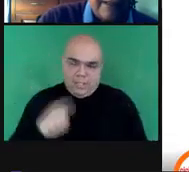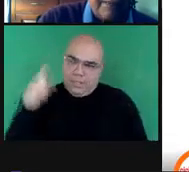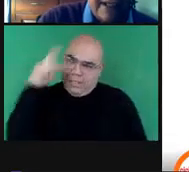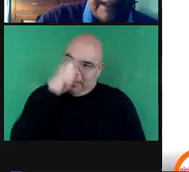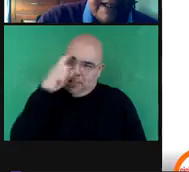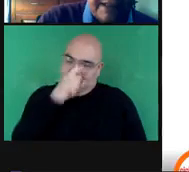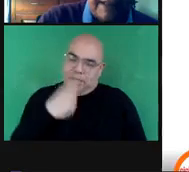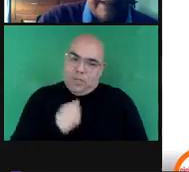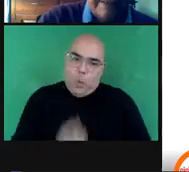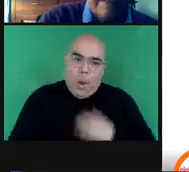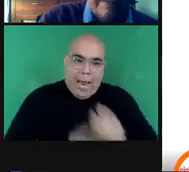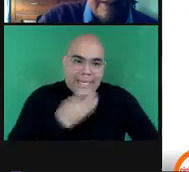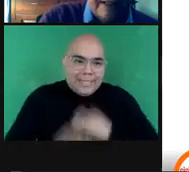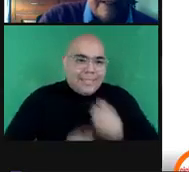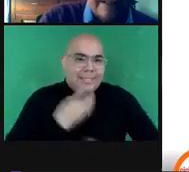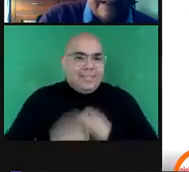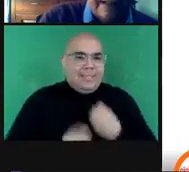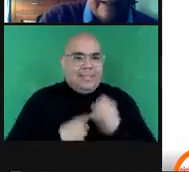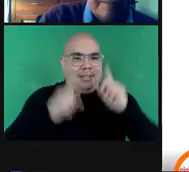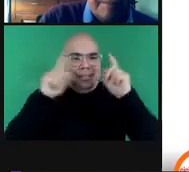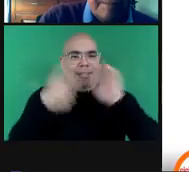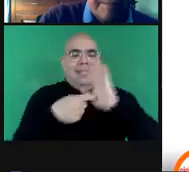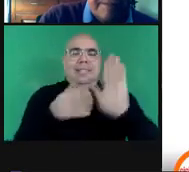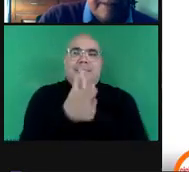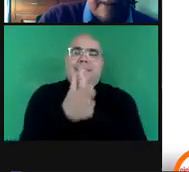a expresar